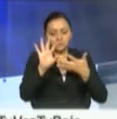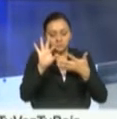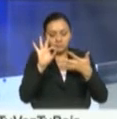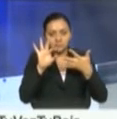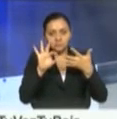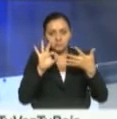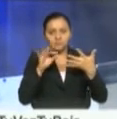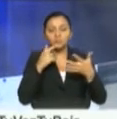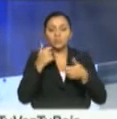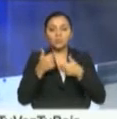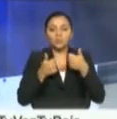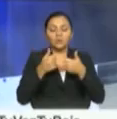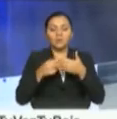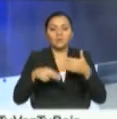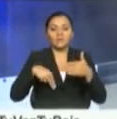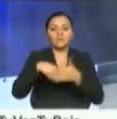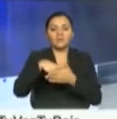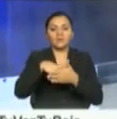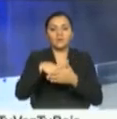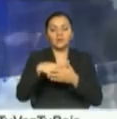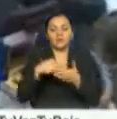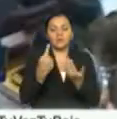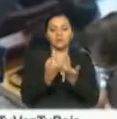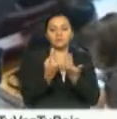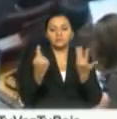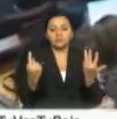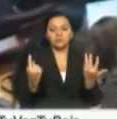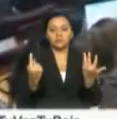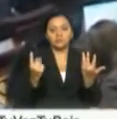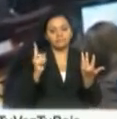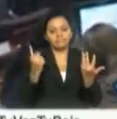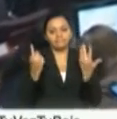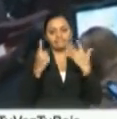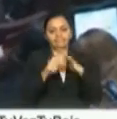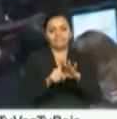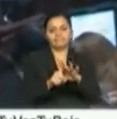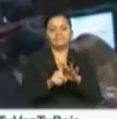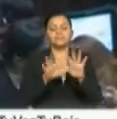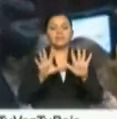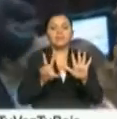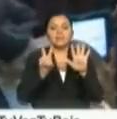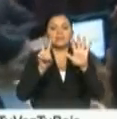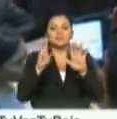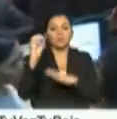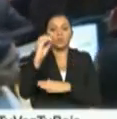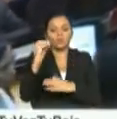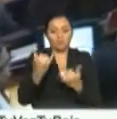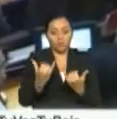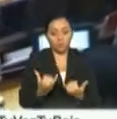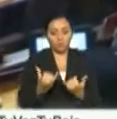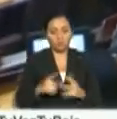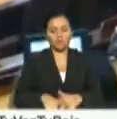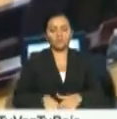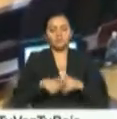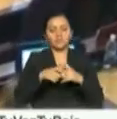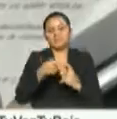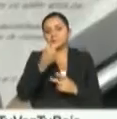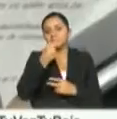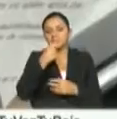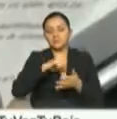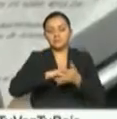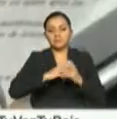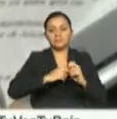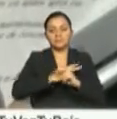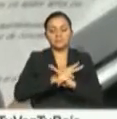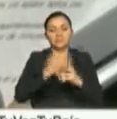la eliminación de las barreras de exclusión. Desde este 17 de octubre entra en vigencia la Ley de Medicina Prepagada, la